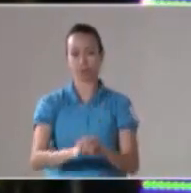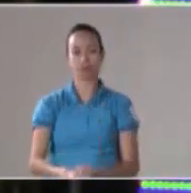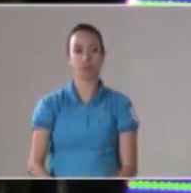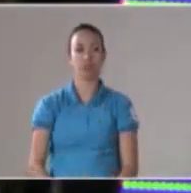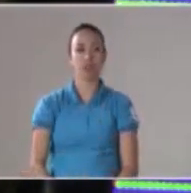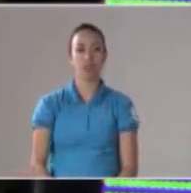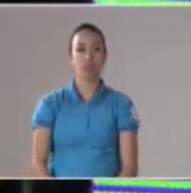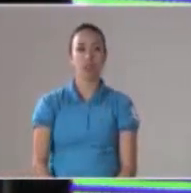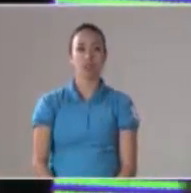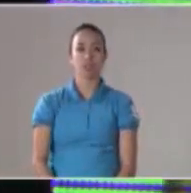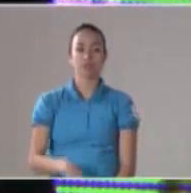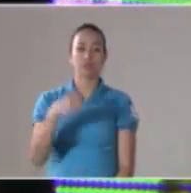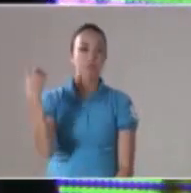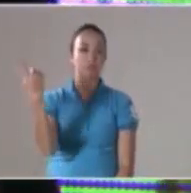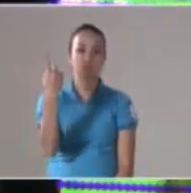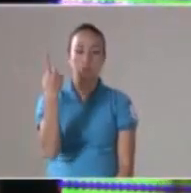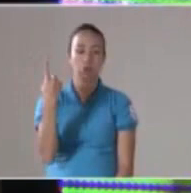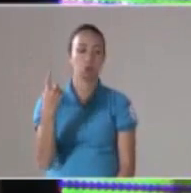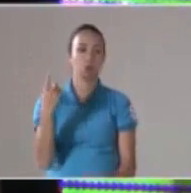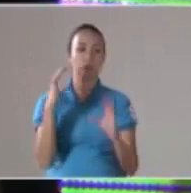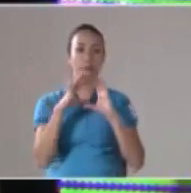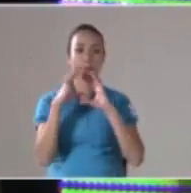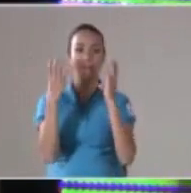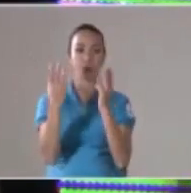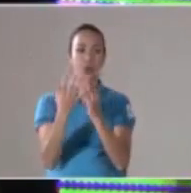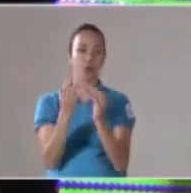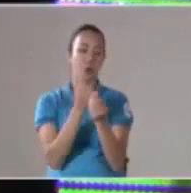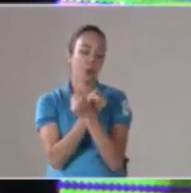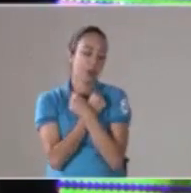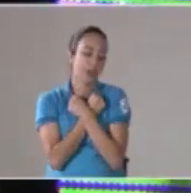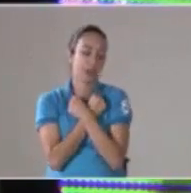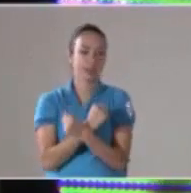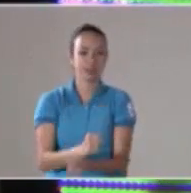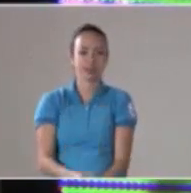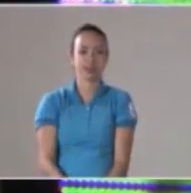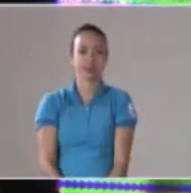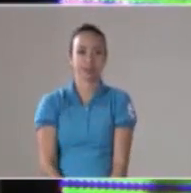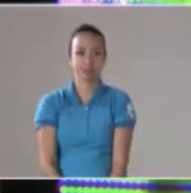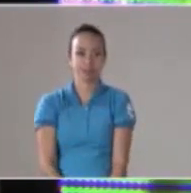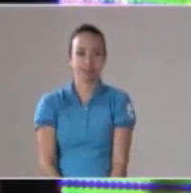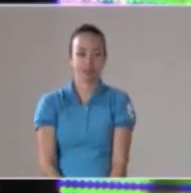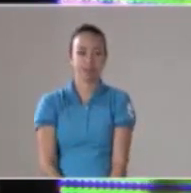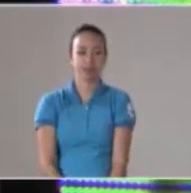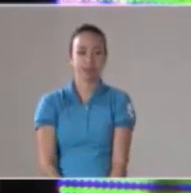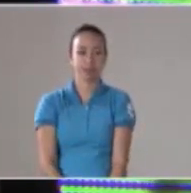Todo el mundo quiere a ese señor.